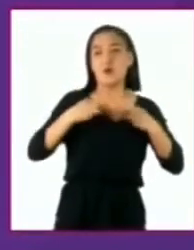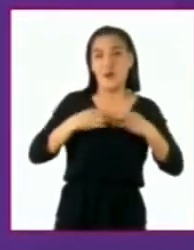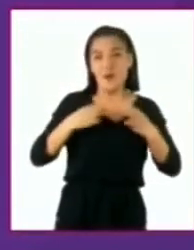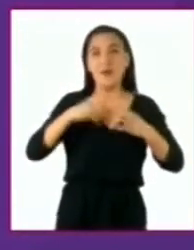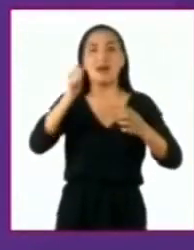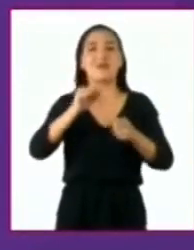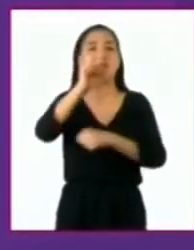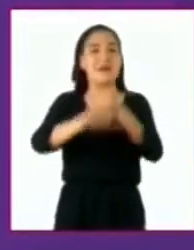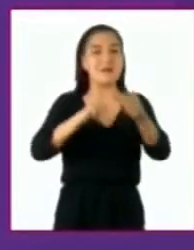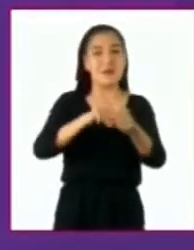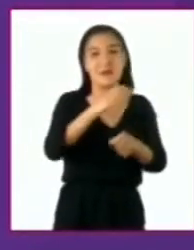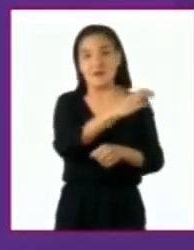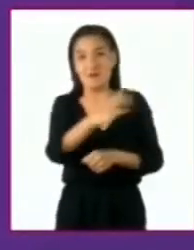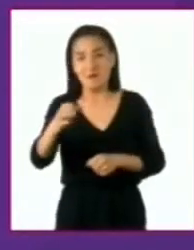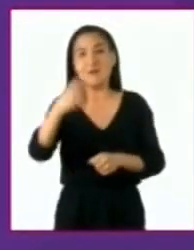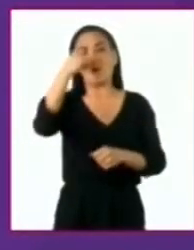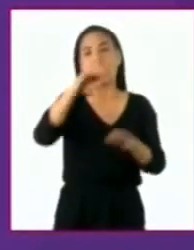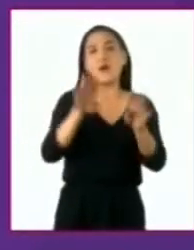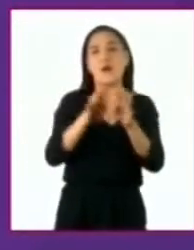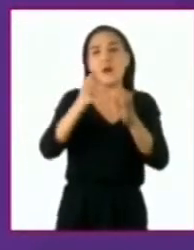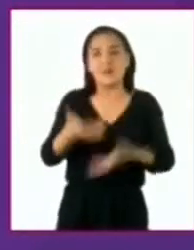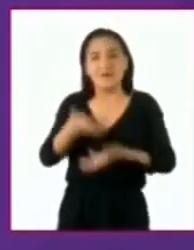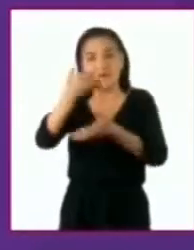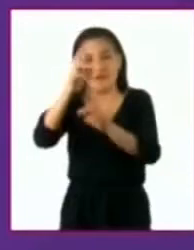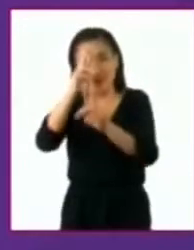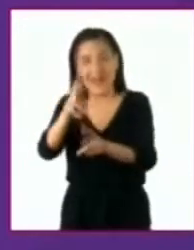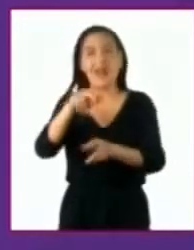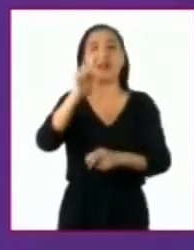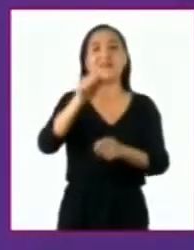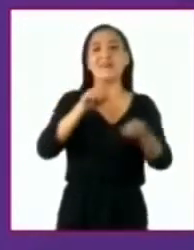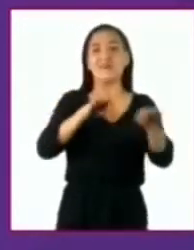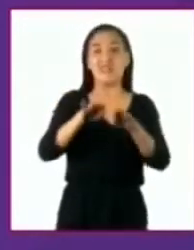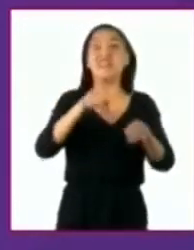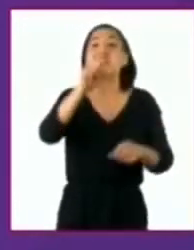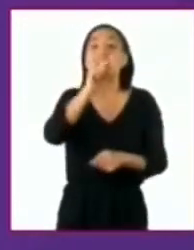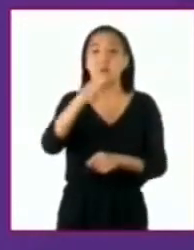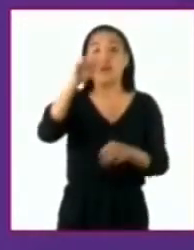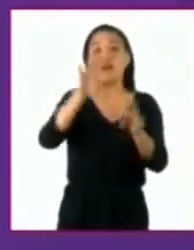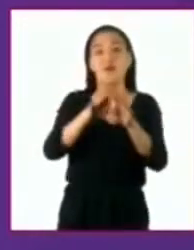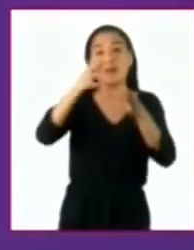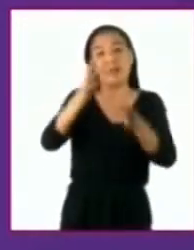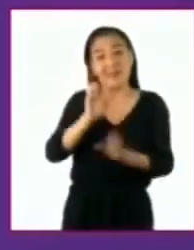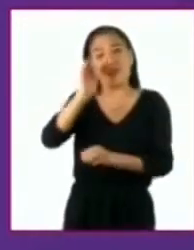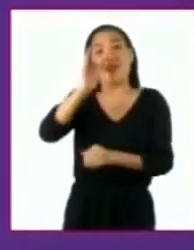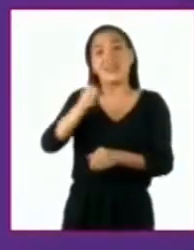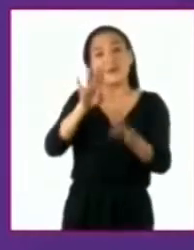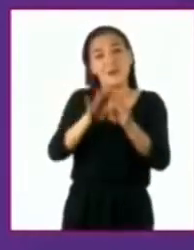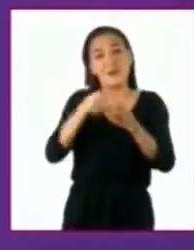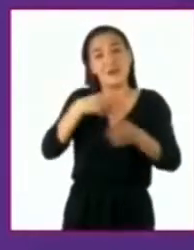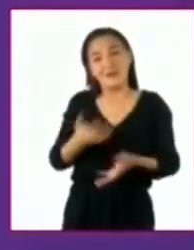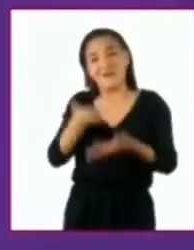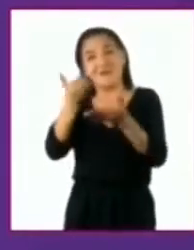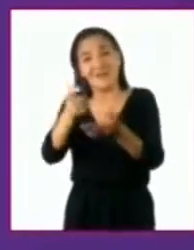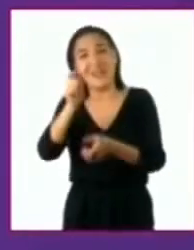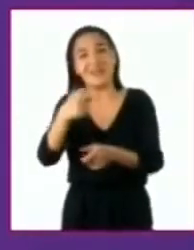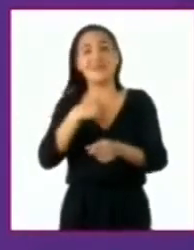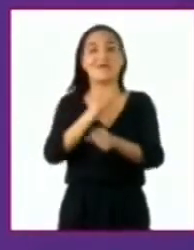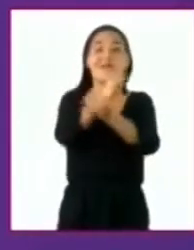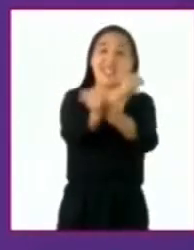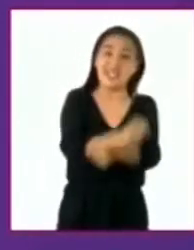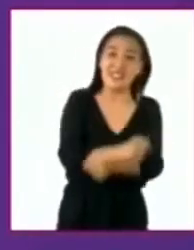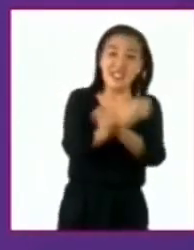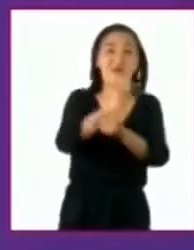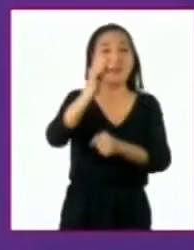tributo en trabajo, tributo también hasta en esclavos o supuestamente esclavos indígenas, pero esto